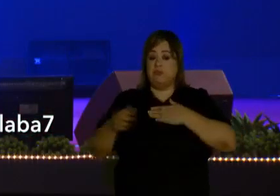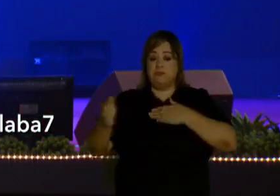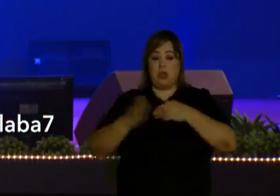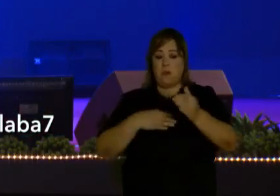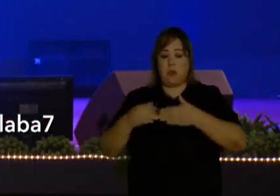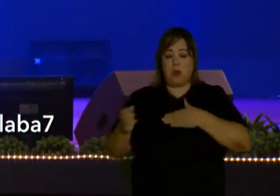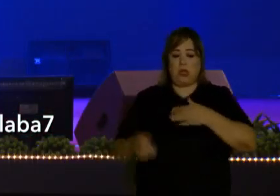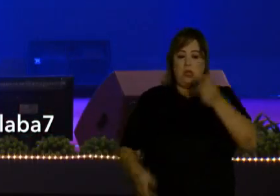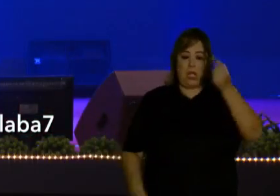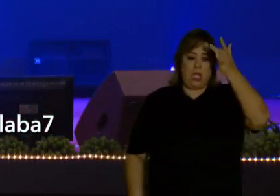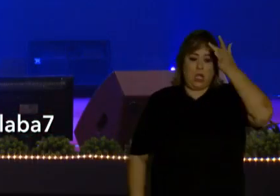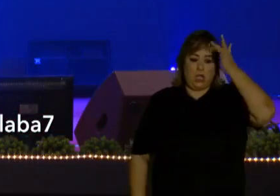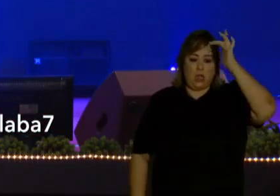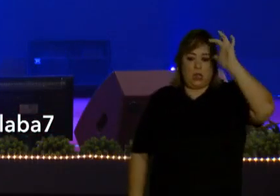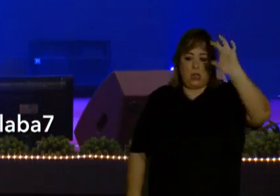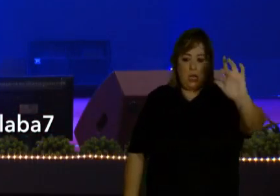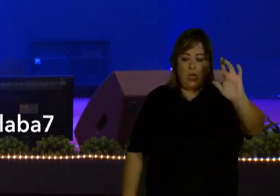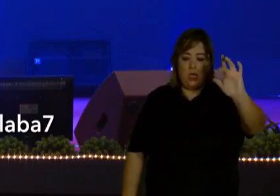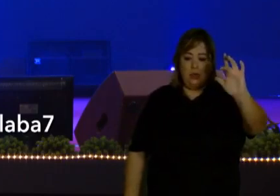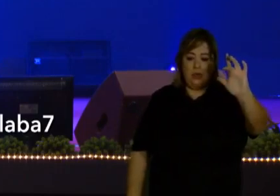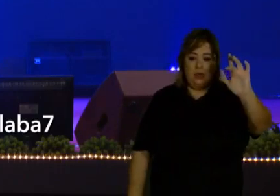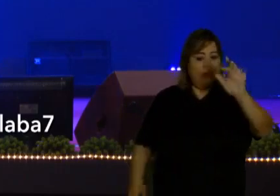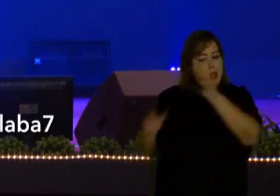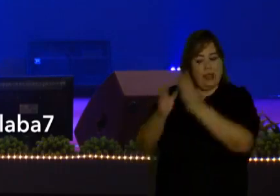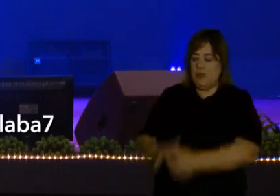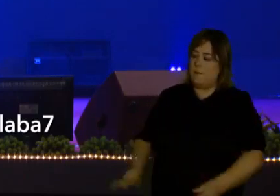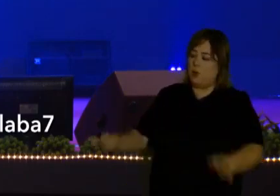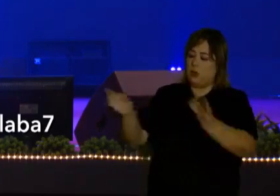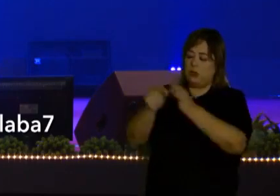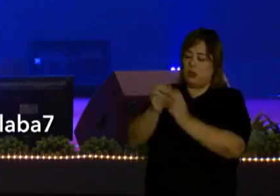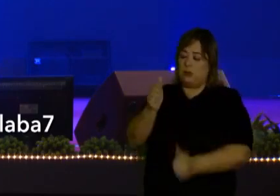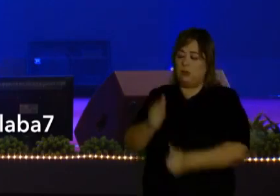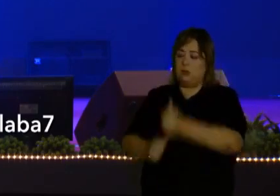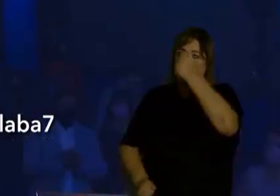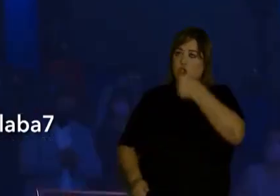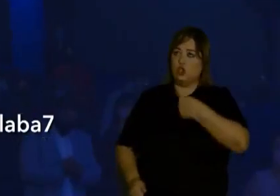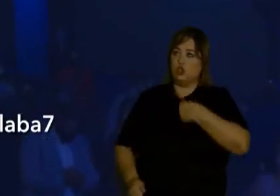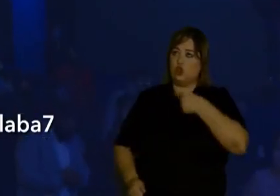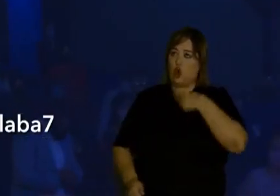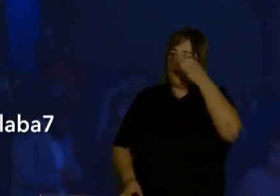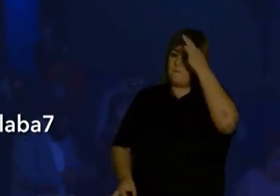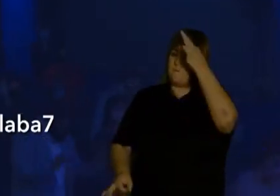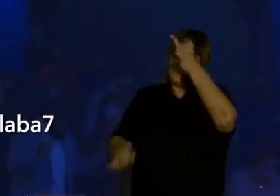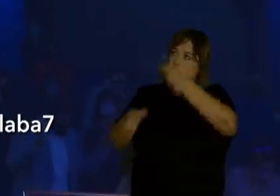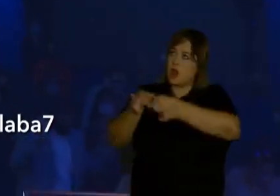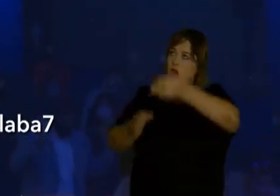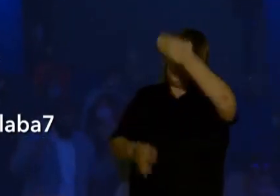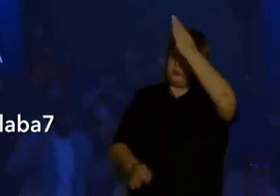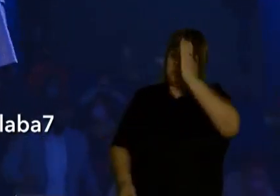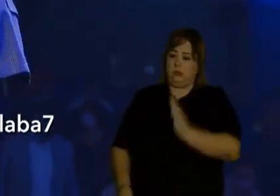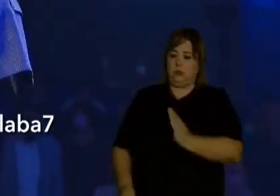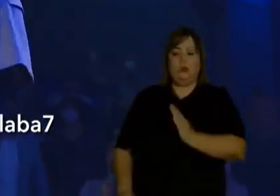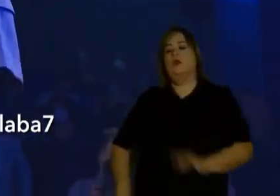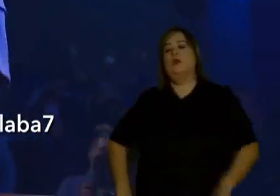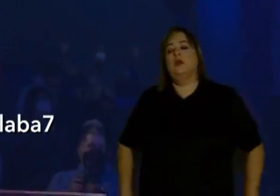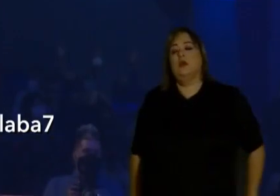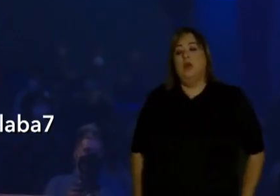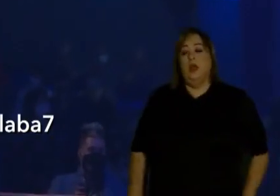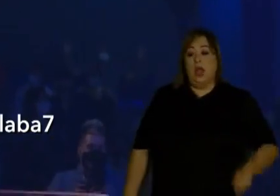lo importante es tu fidelidad. Como levante alto su diezmo, su ofrenda.